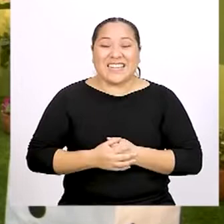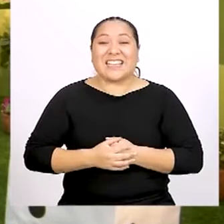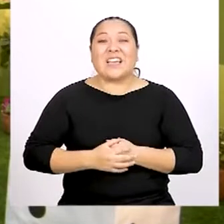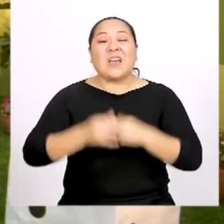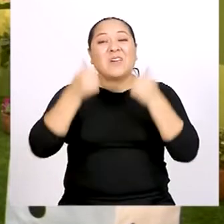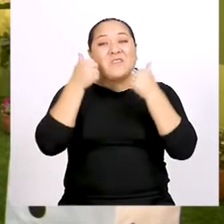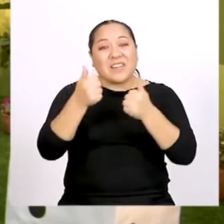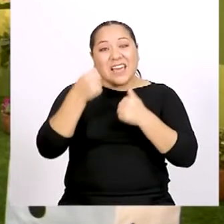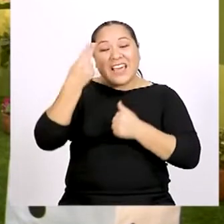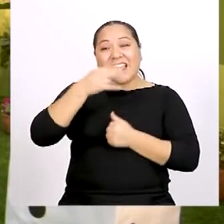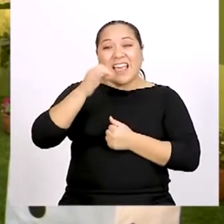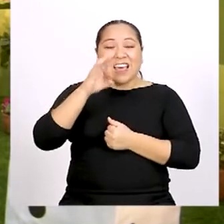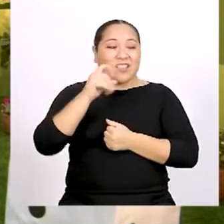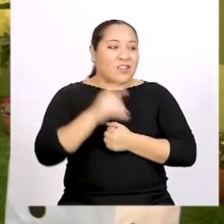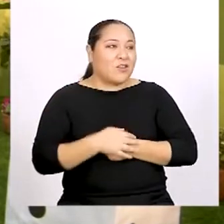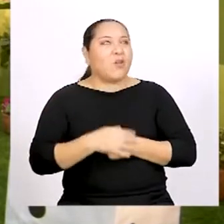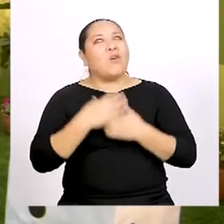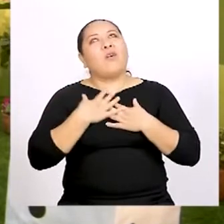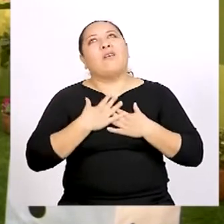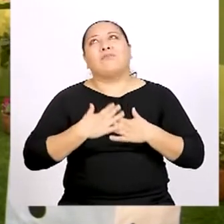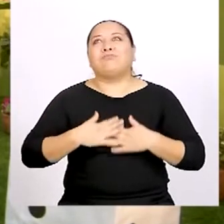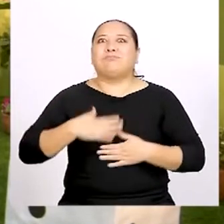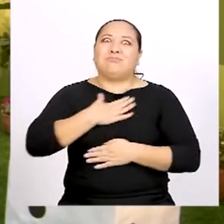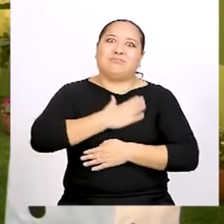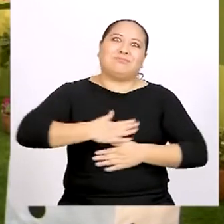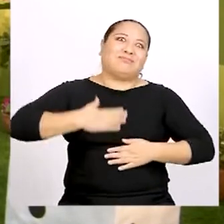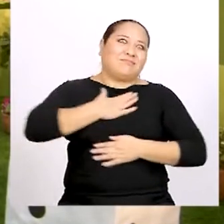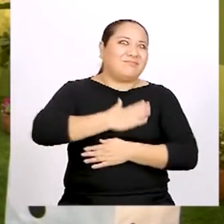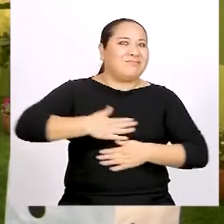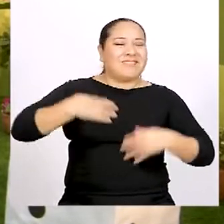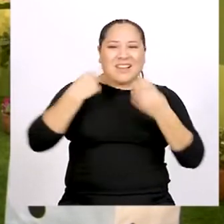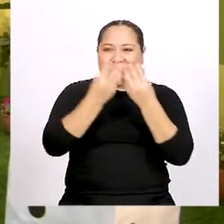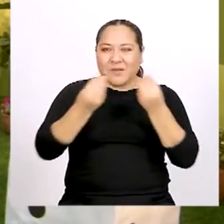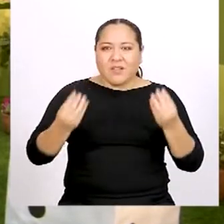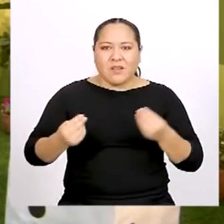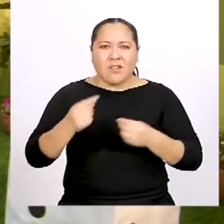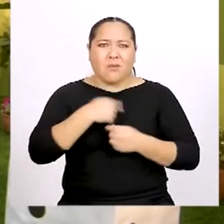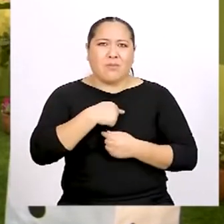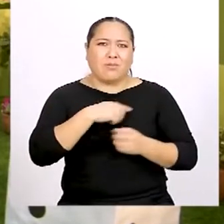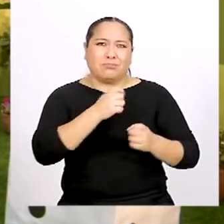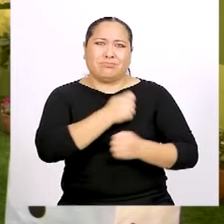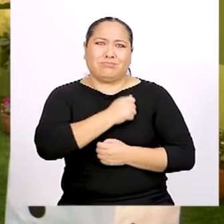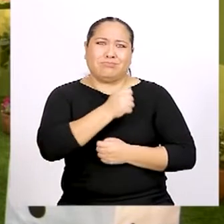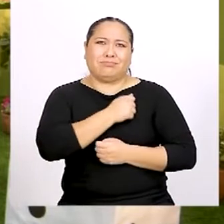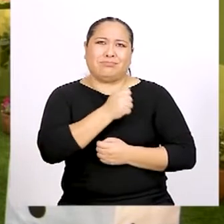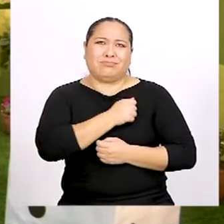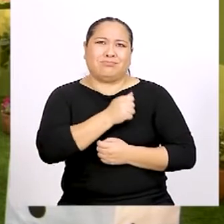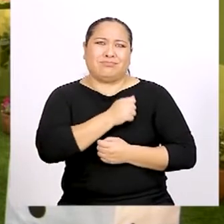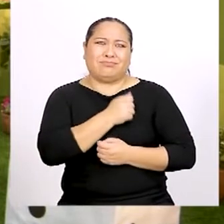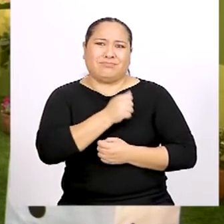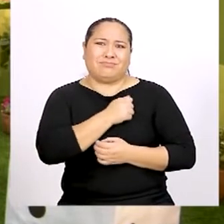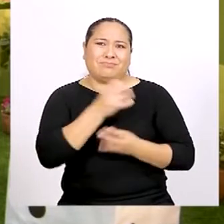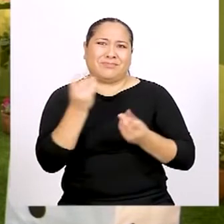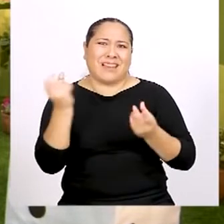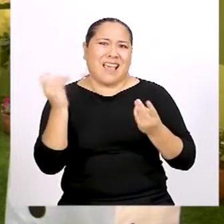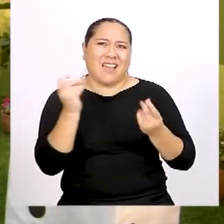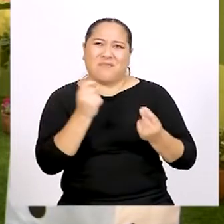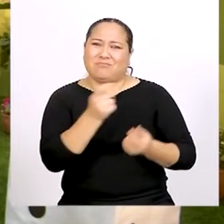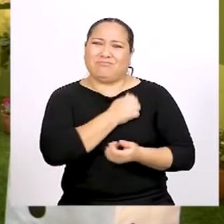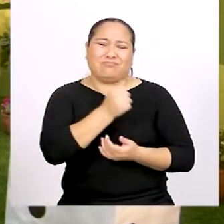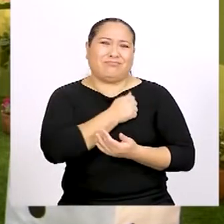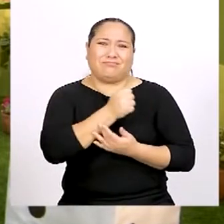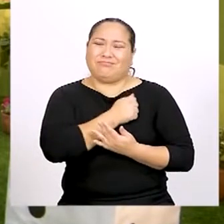1, 2, 3, 4, 5, 6. ¡Sí! ¡Muy bien, Héctor! ¡Muy bien! ¡Ay, me he divertido muchísimo! Aunque mi corazón está